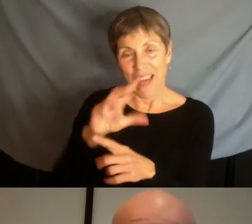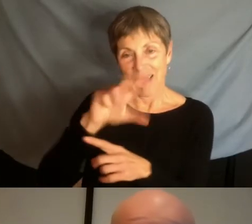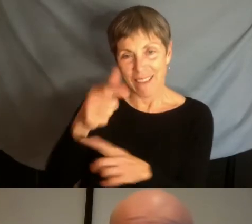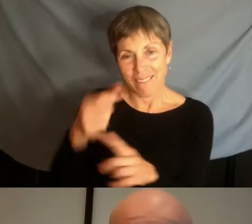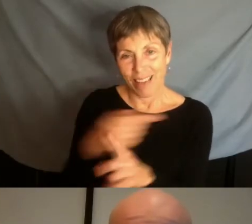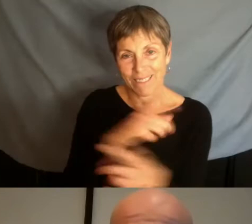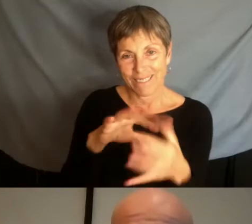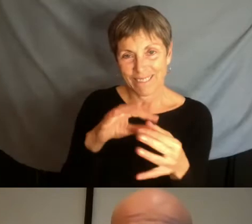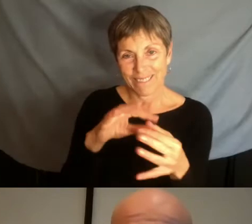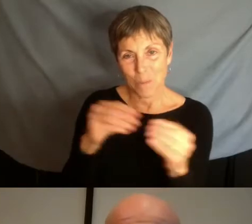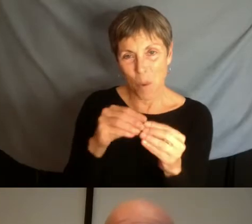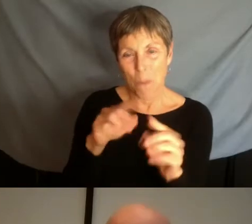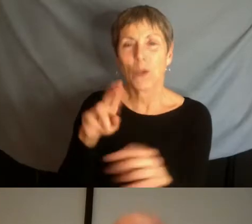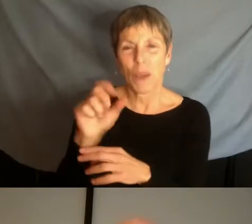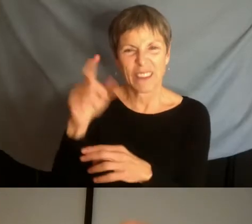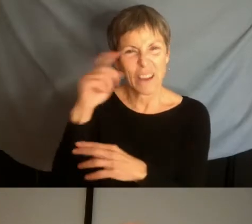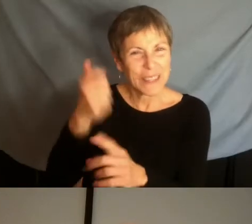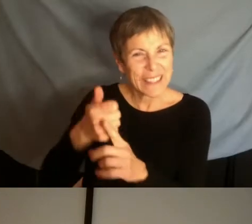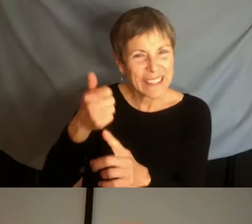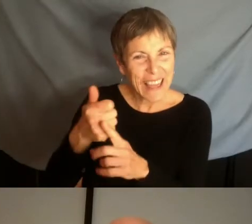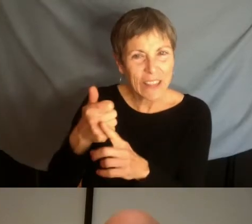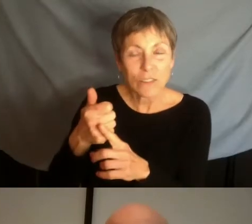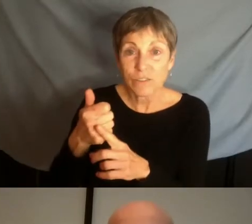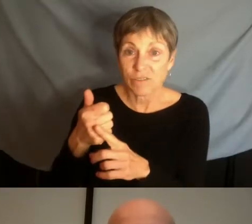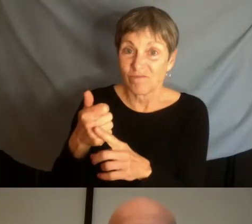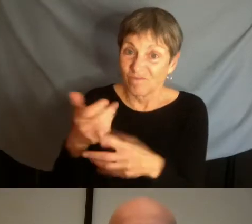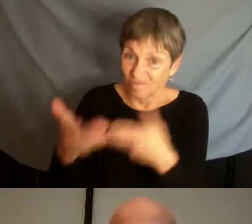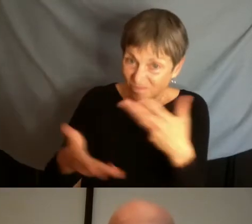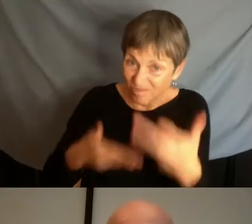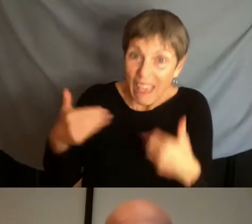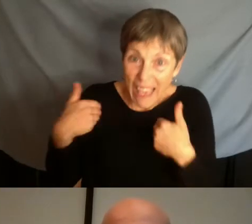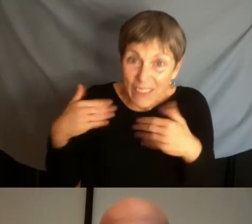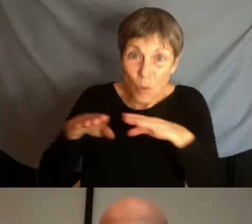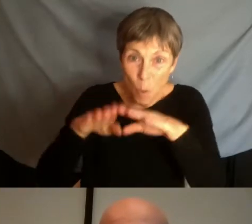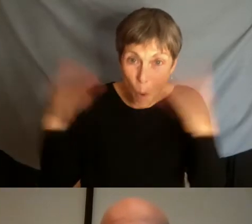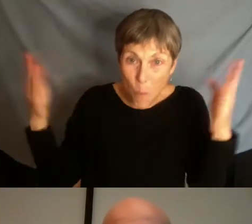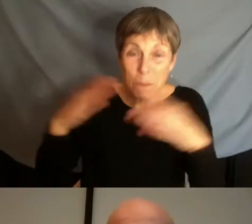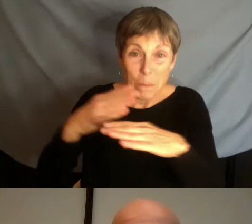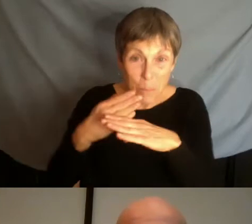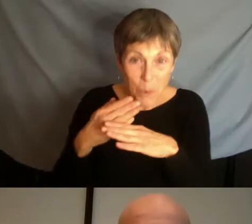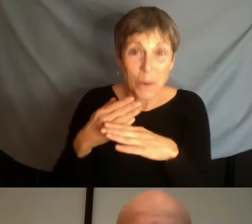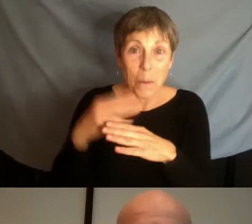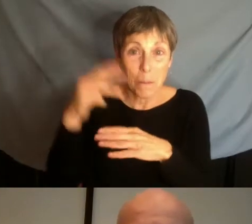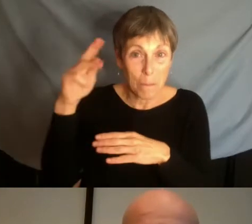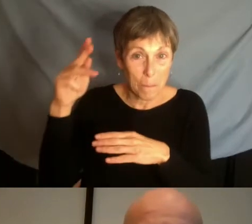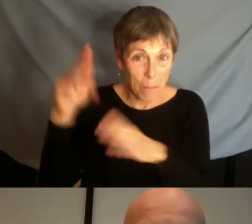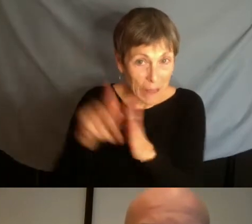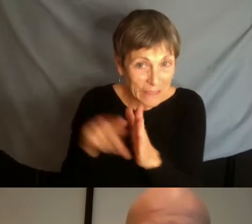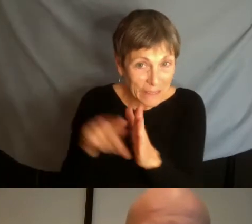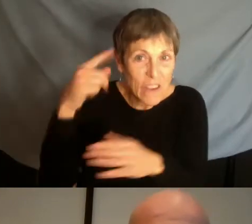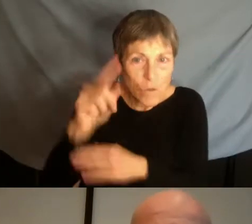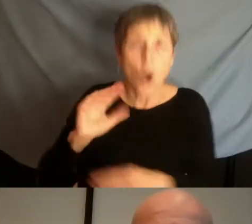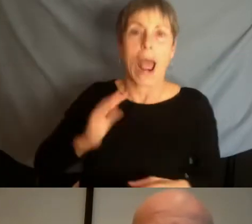y tal vez podemos hablar esto después, opera con una política de fronteras abiertas cuando